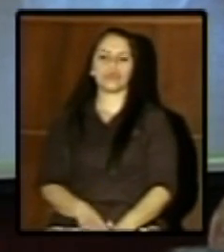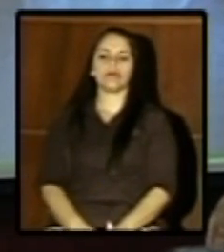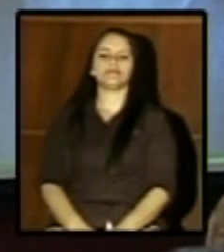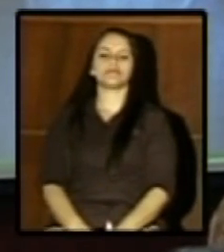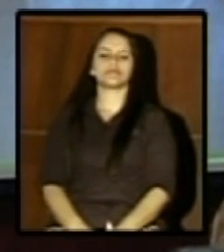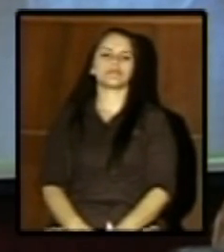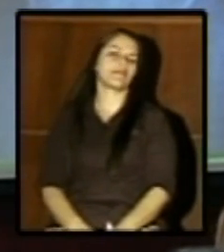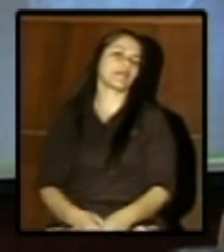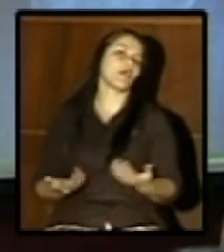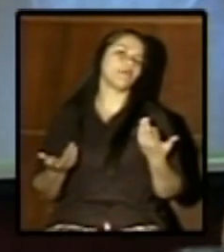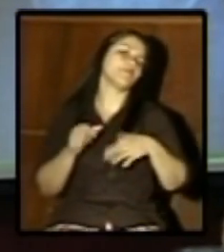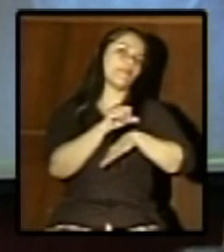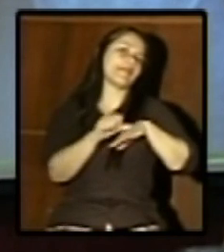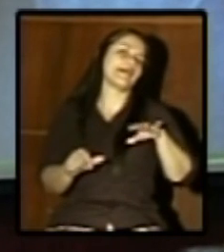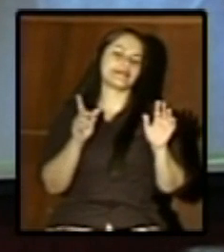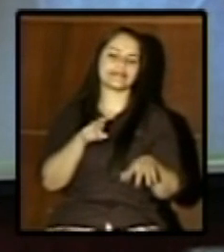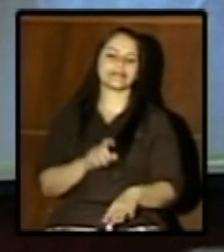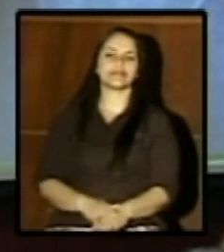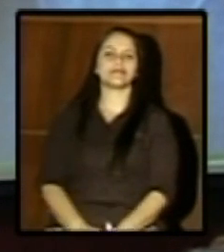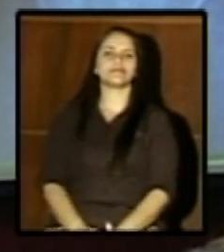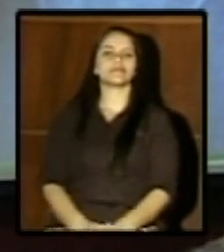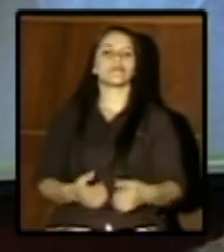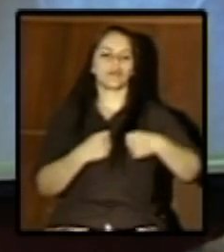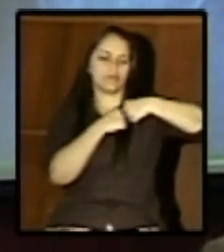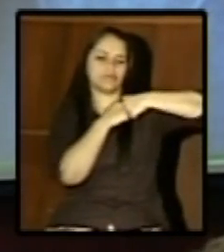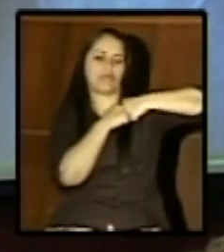miren la derecha, o sea, está vuelta a nada. ¿Listo?